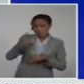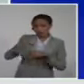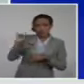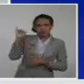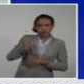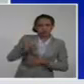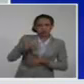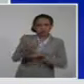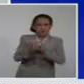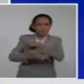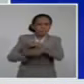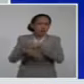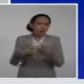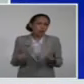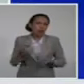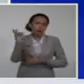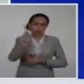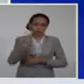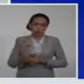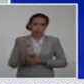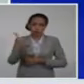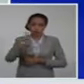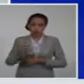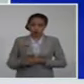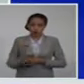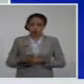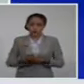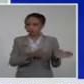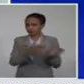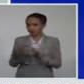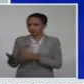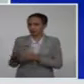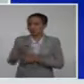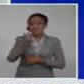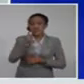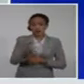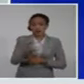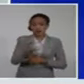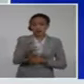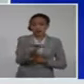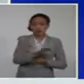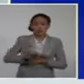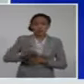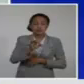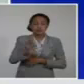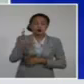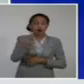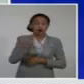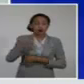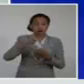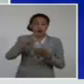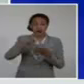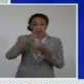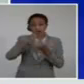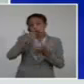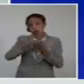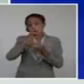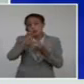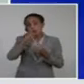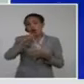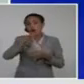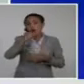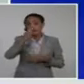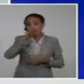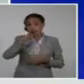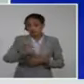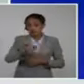En Villa Clara, el caso importado es del municipio Camajuaní y es un viajero cubano procedente